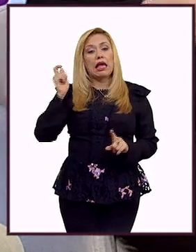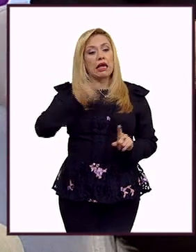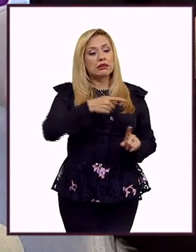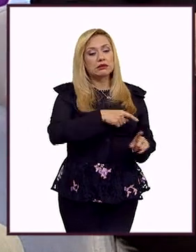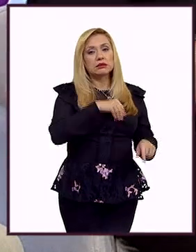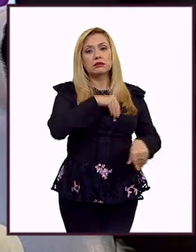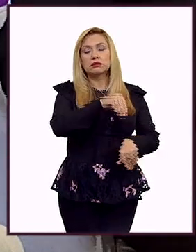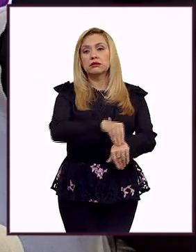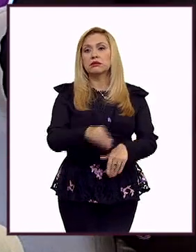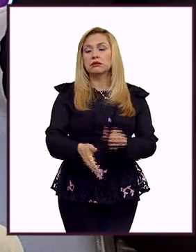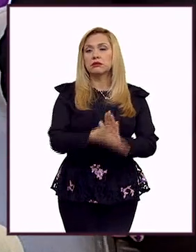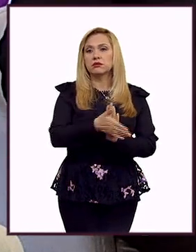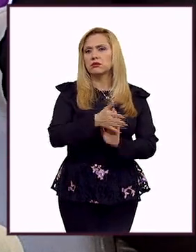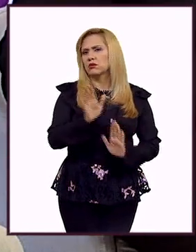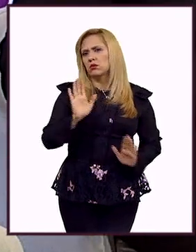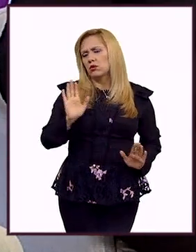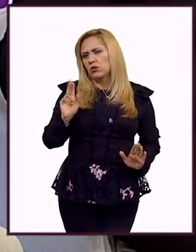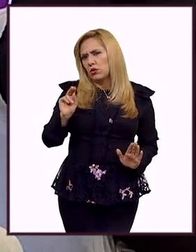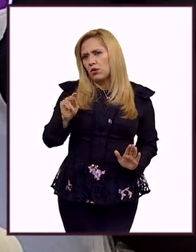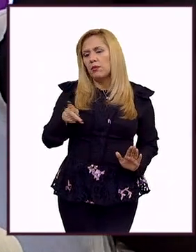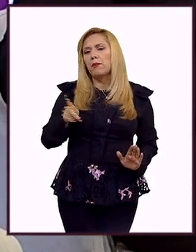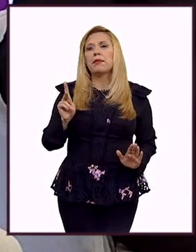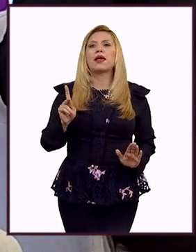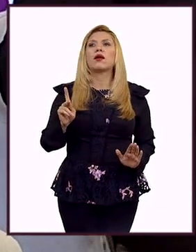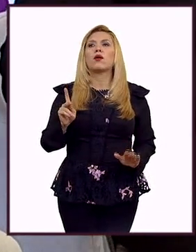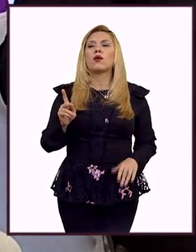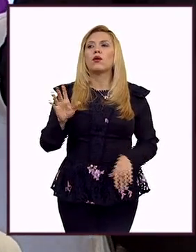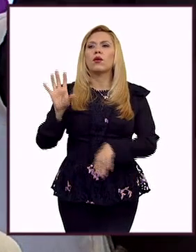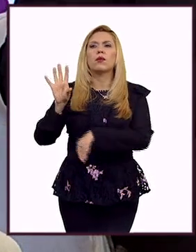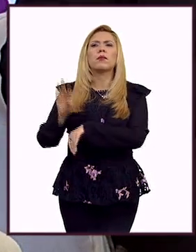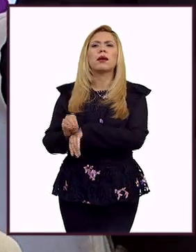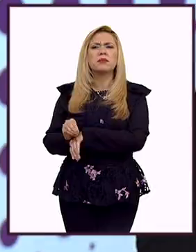El objetivo de los mecanismos de participación, consulta y consentimiento,